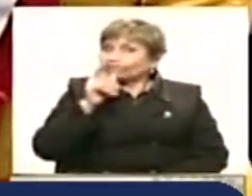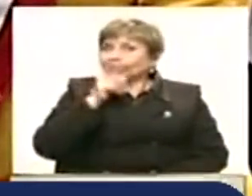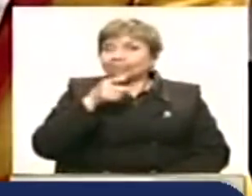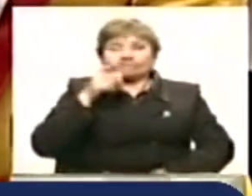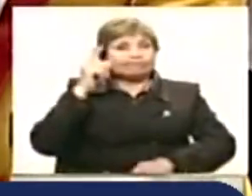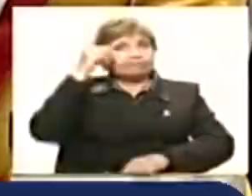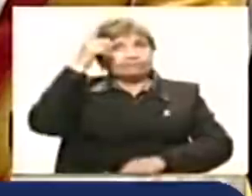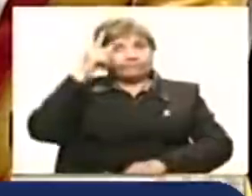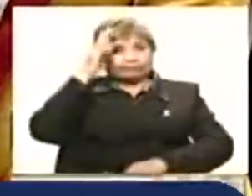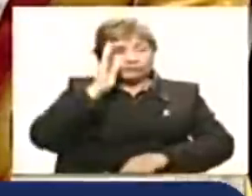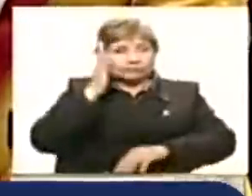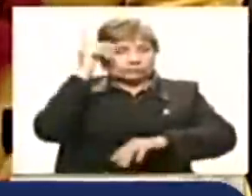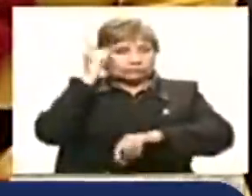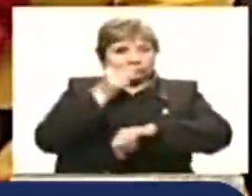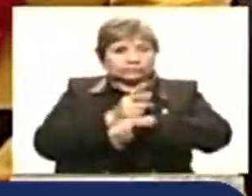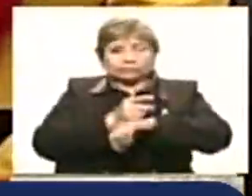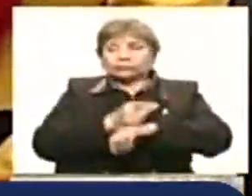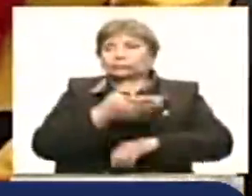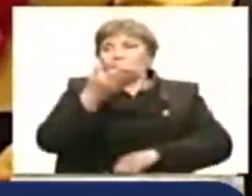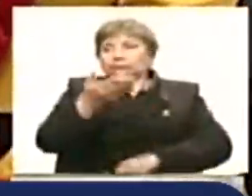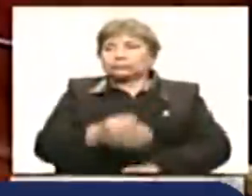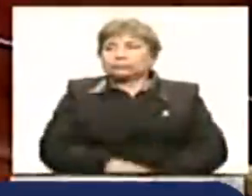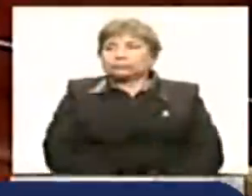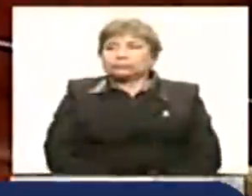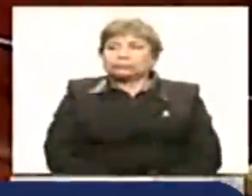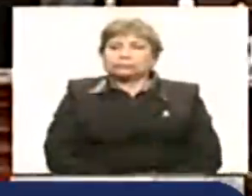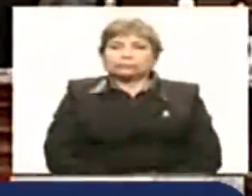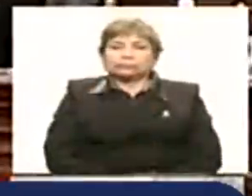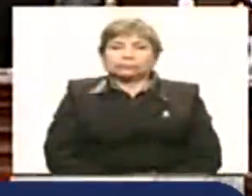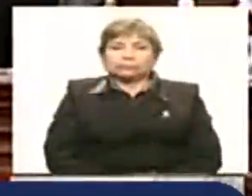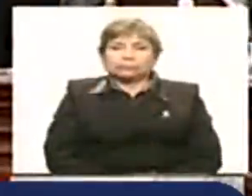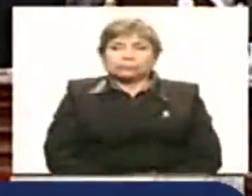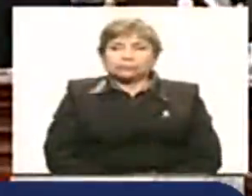que él y la nación se lo demanden.